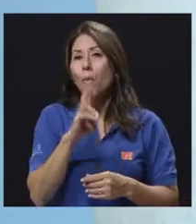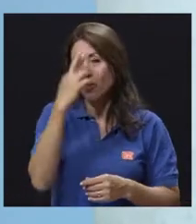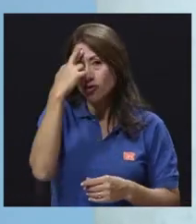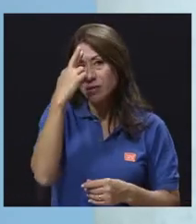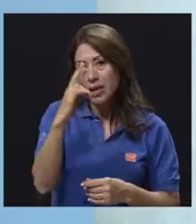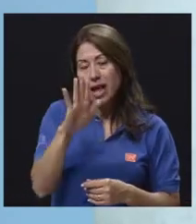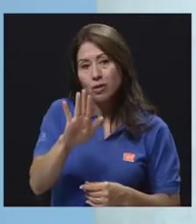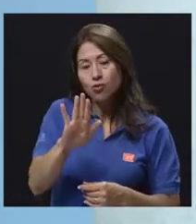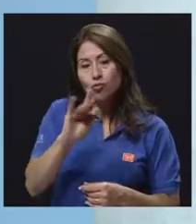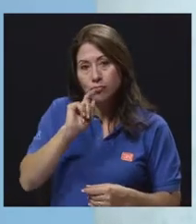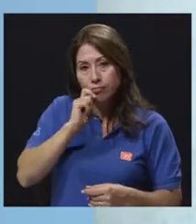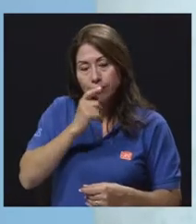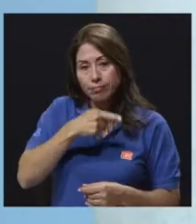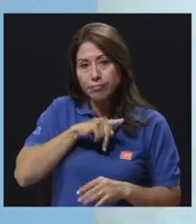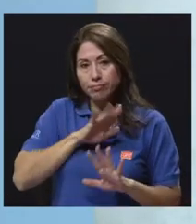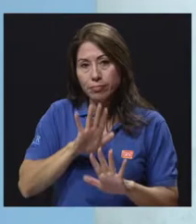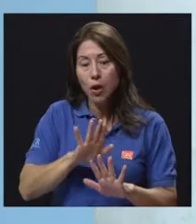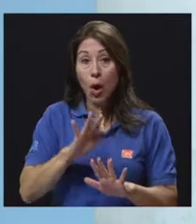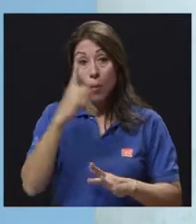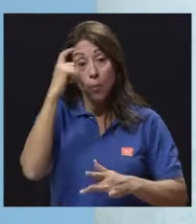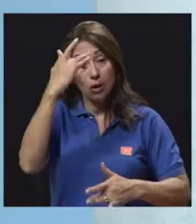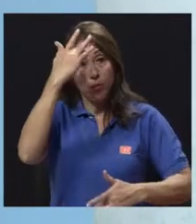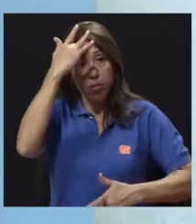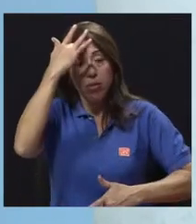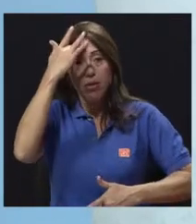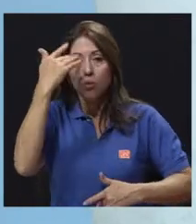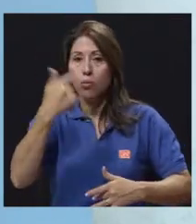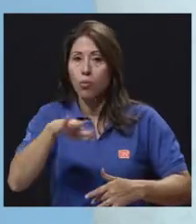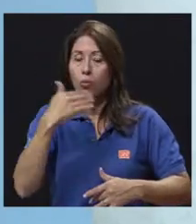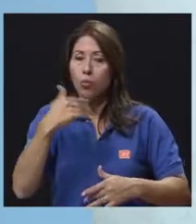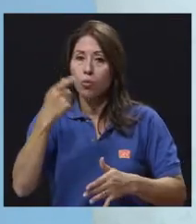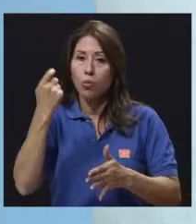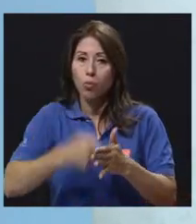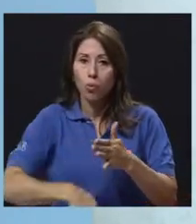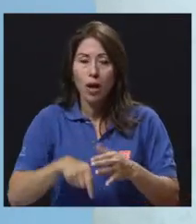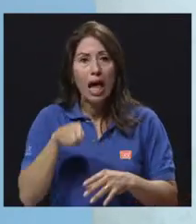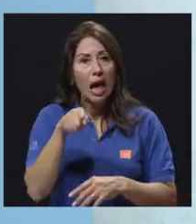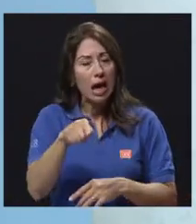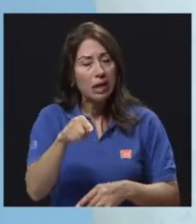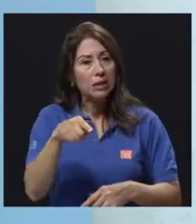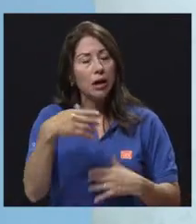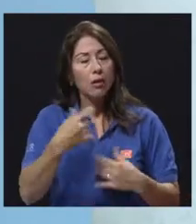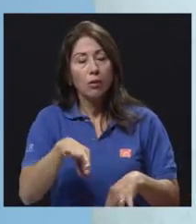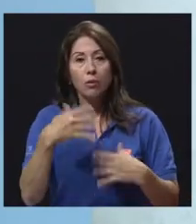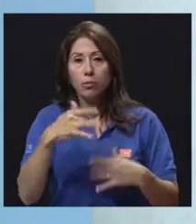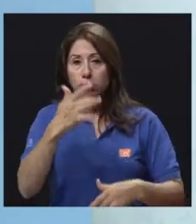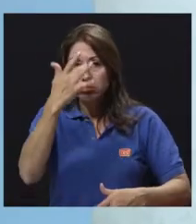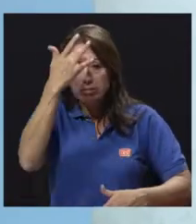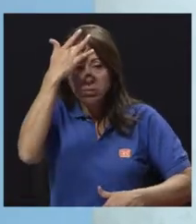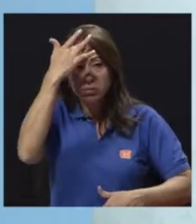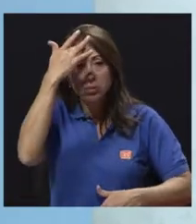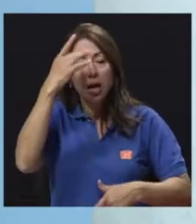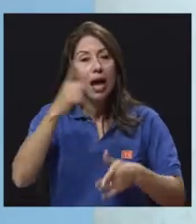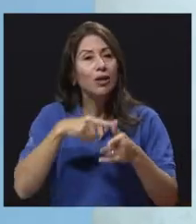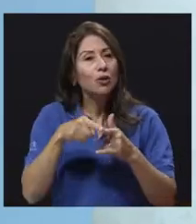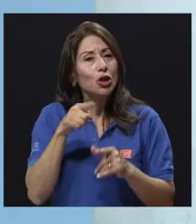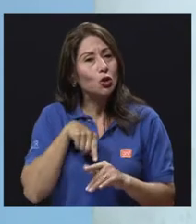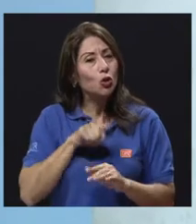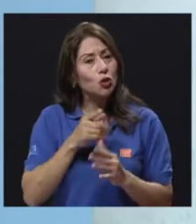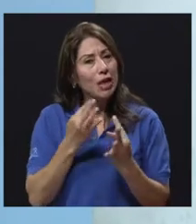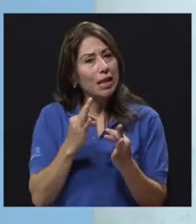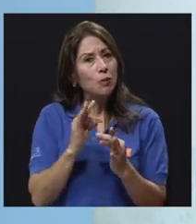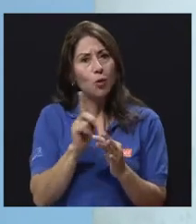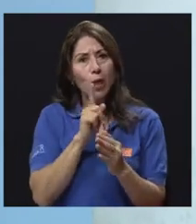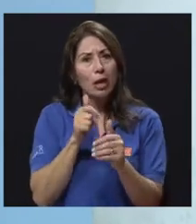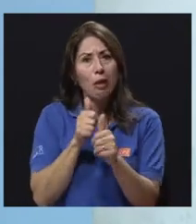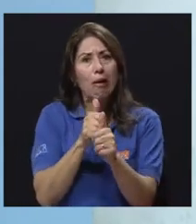poco la intimidad, claro, porque es una enfermedad muy dura, ¿verdad? Y ella sí fue un caso, o sea, fue bastante duro lo que sufrió. Entonces nos mantuvimos un poco